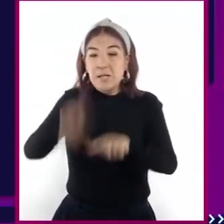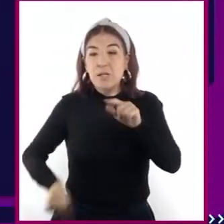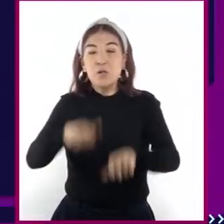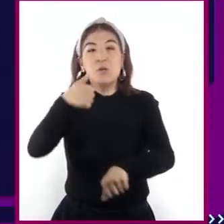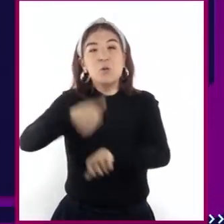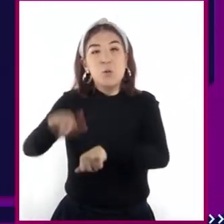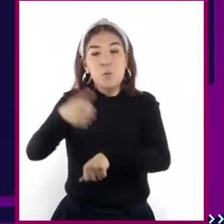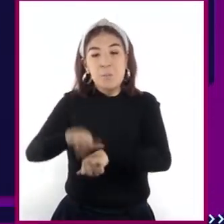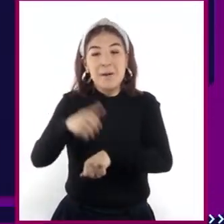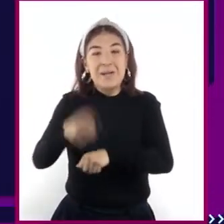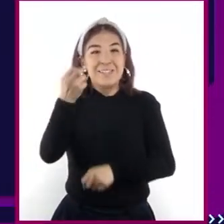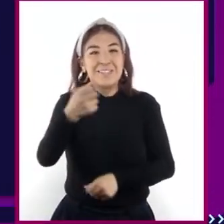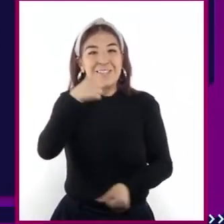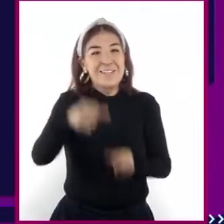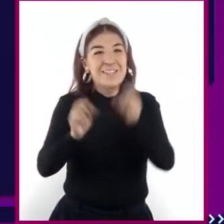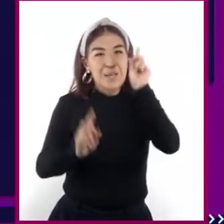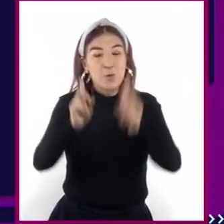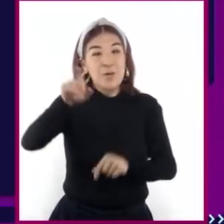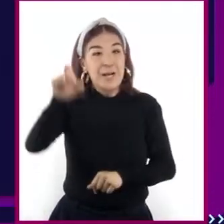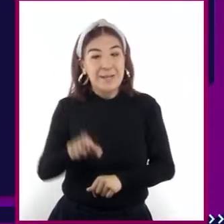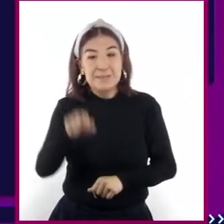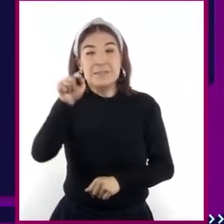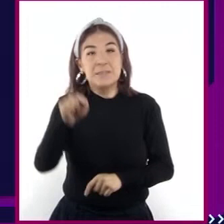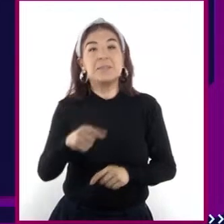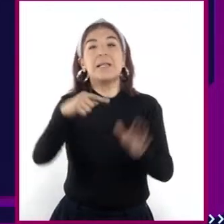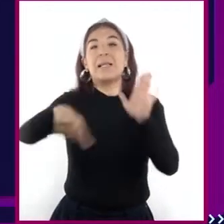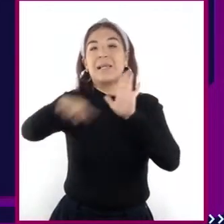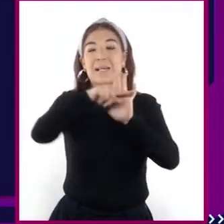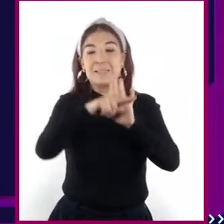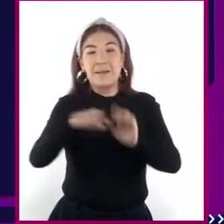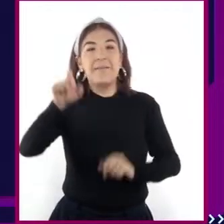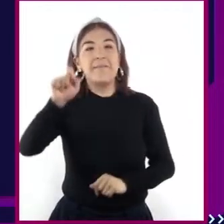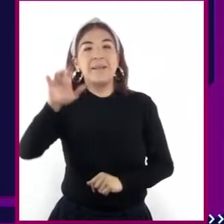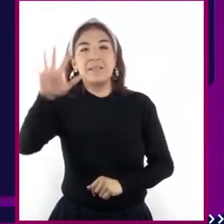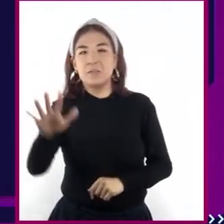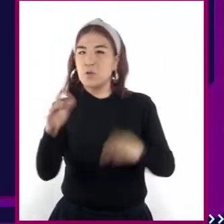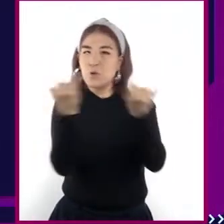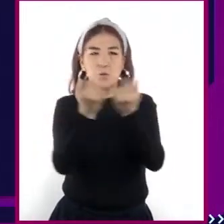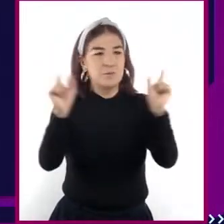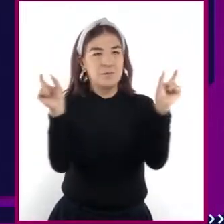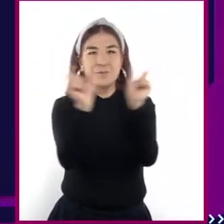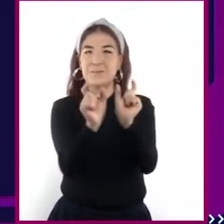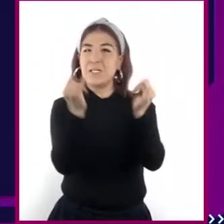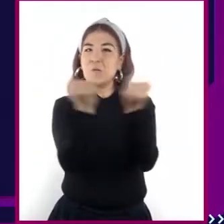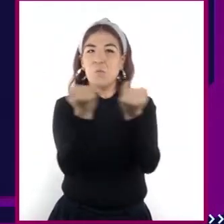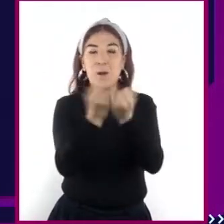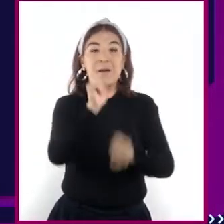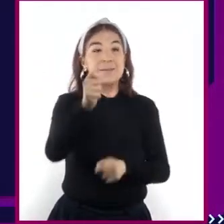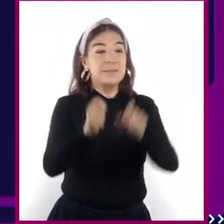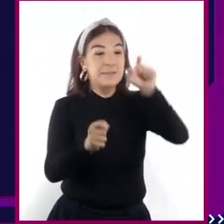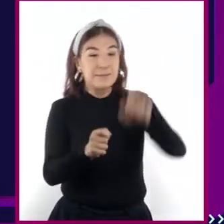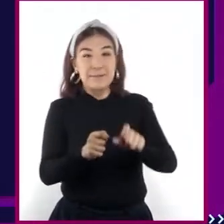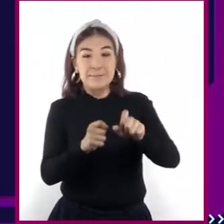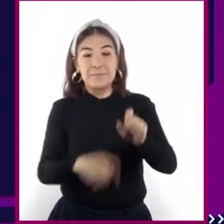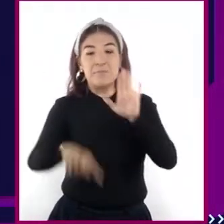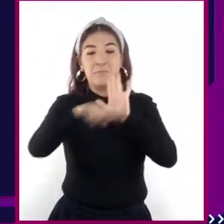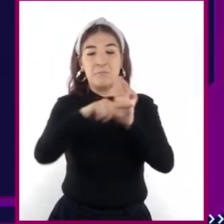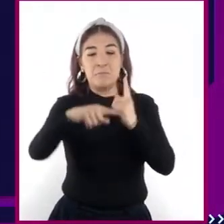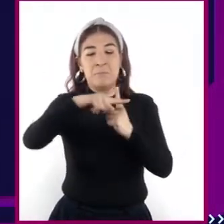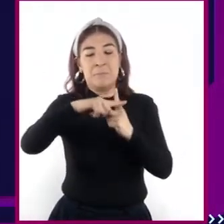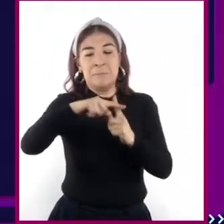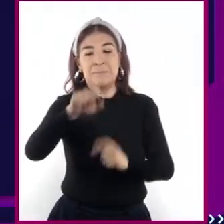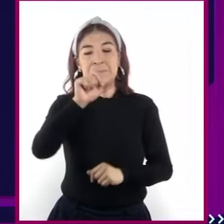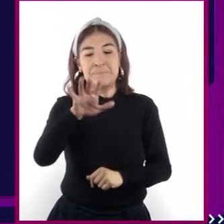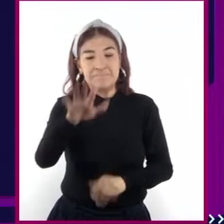incógnita. En este caso, restamos 25 en ambos miembros de la ecuación, quedando x más 25